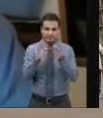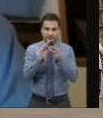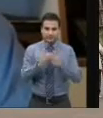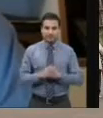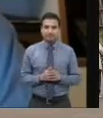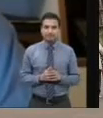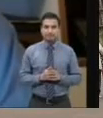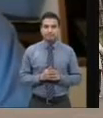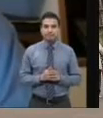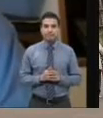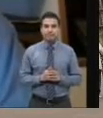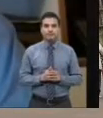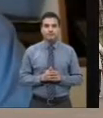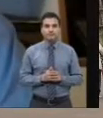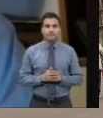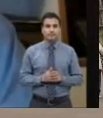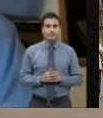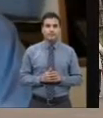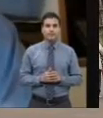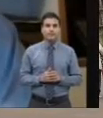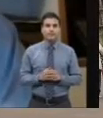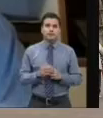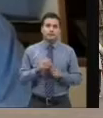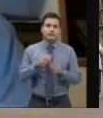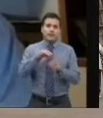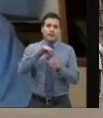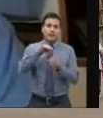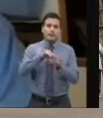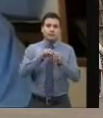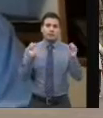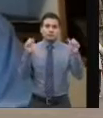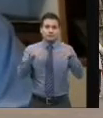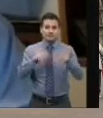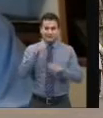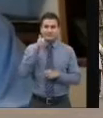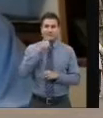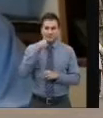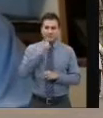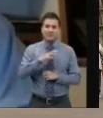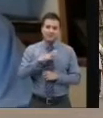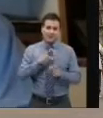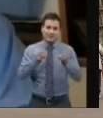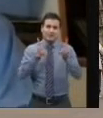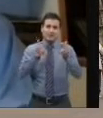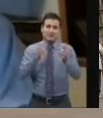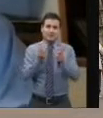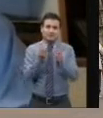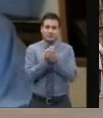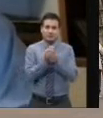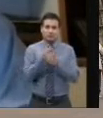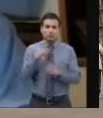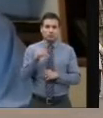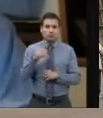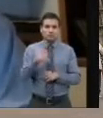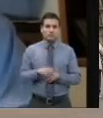Primero, cada elección tiene su tema. Y yo creo que el tema de esta elección sin duda va a ser el tema de redes